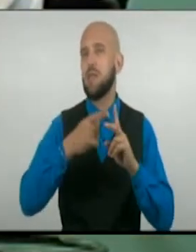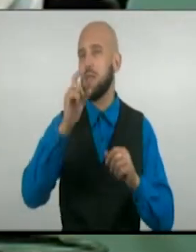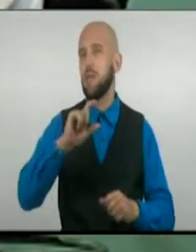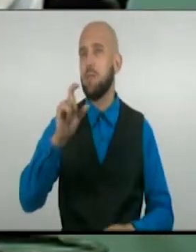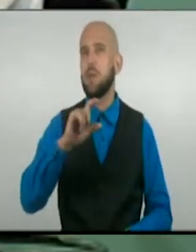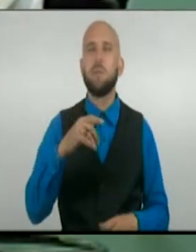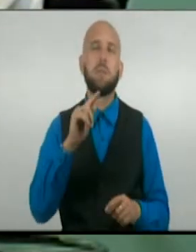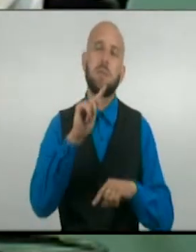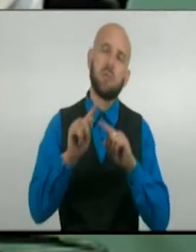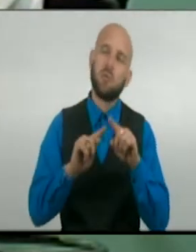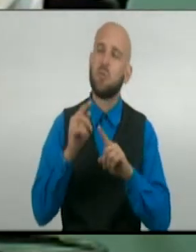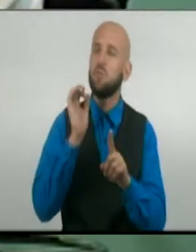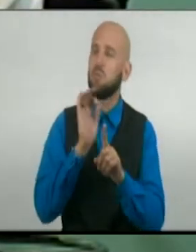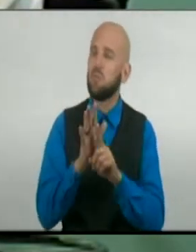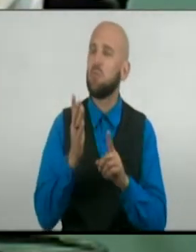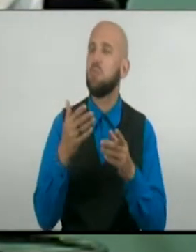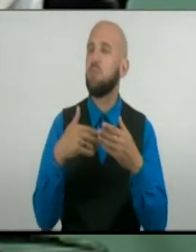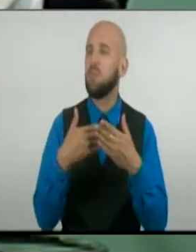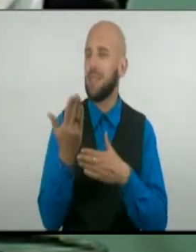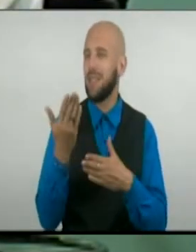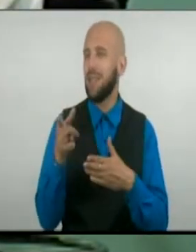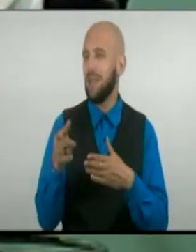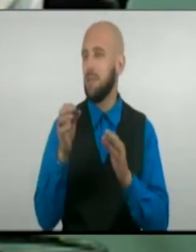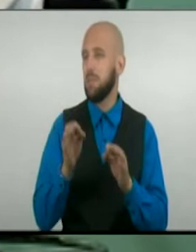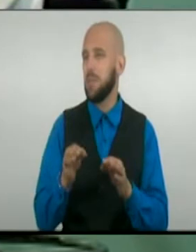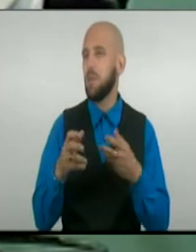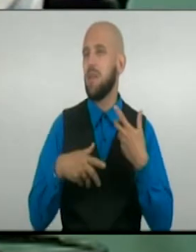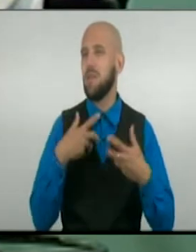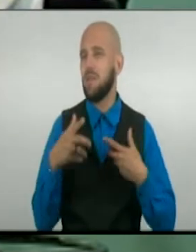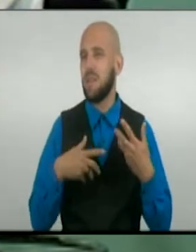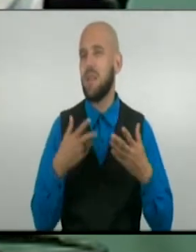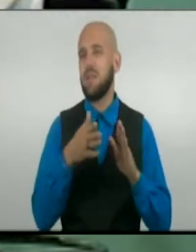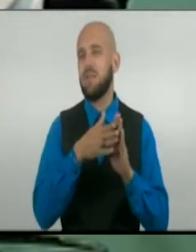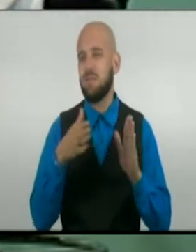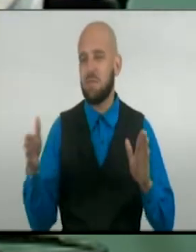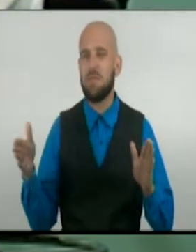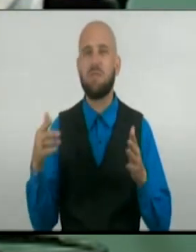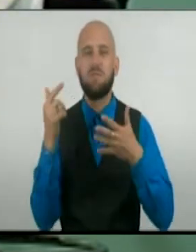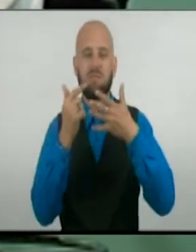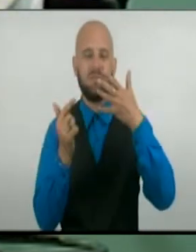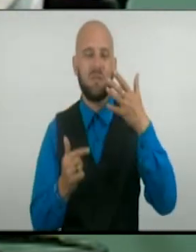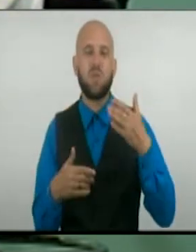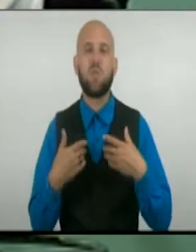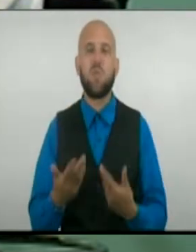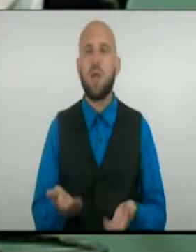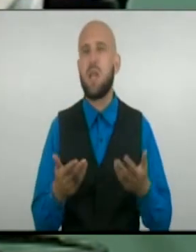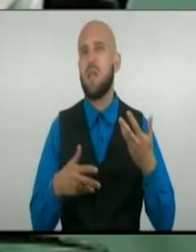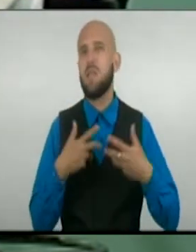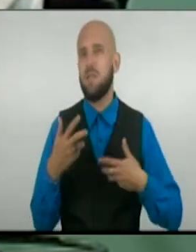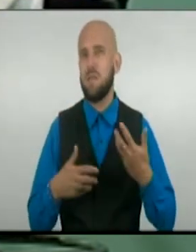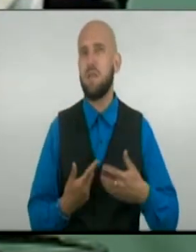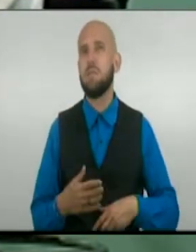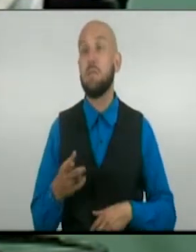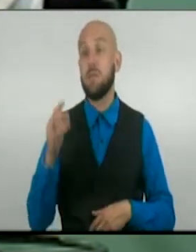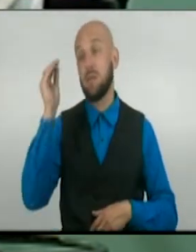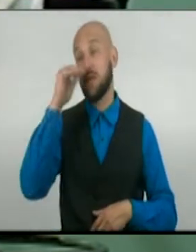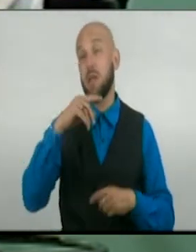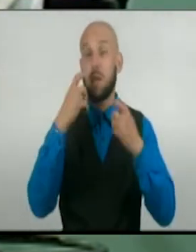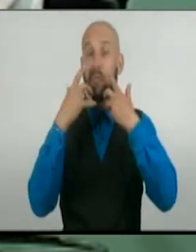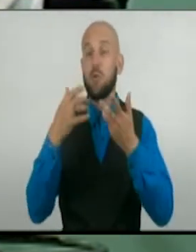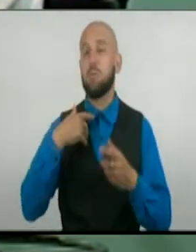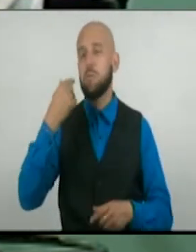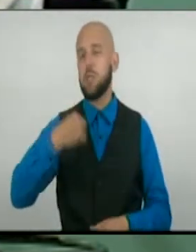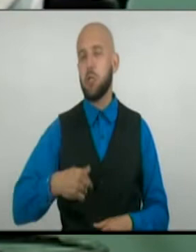comienza qué actividades tienen previstas cuál es la importancia de dignificar y exaltar este